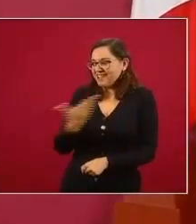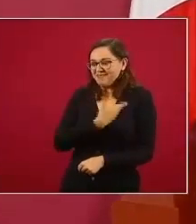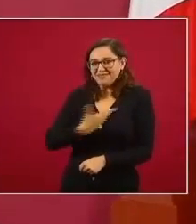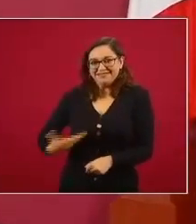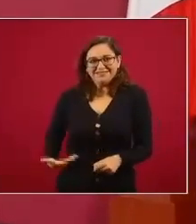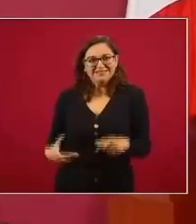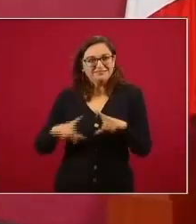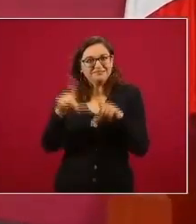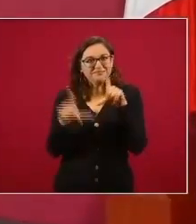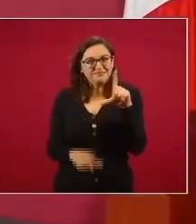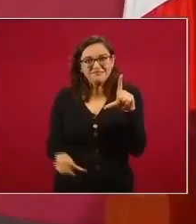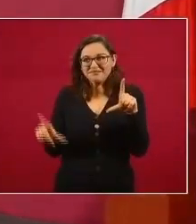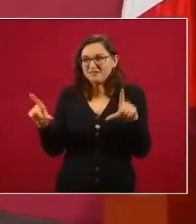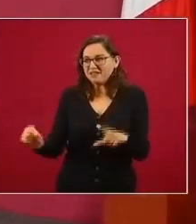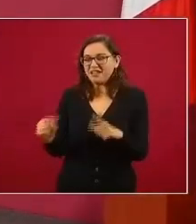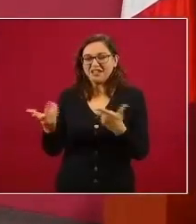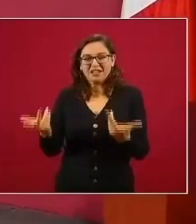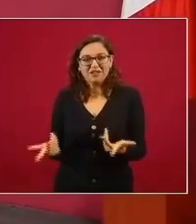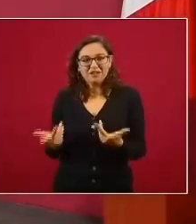Pero eso es